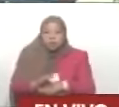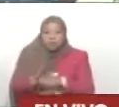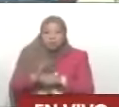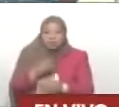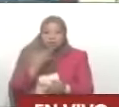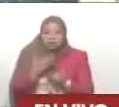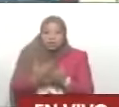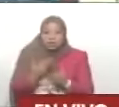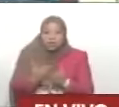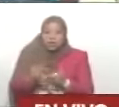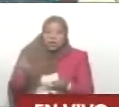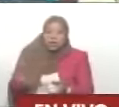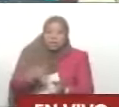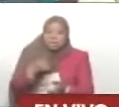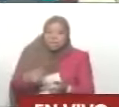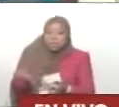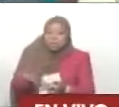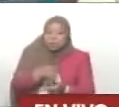Bueno, el músico.